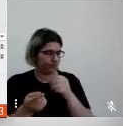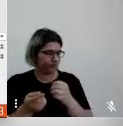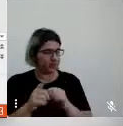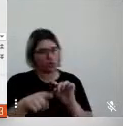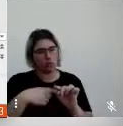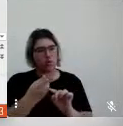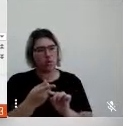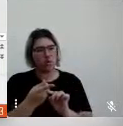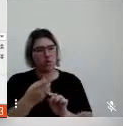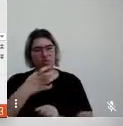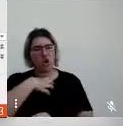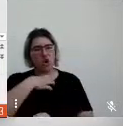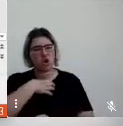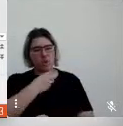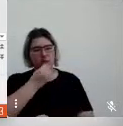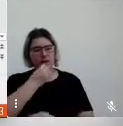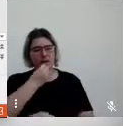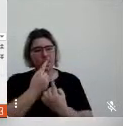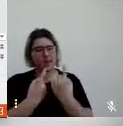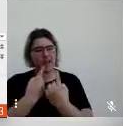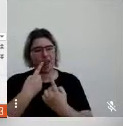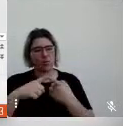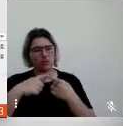después determinados nutrientes.